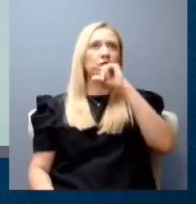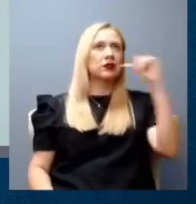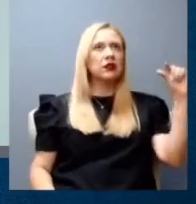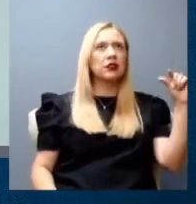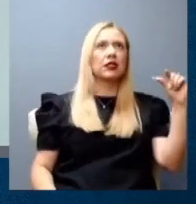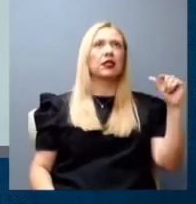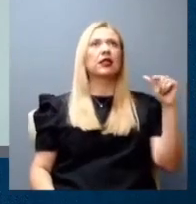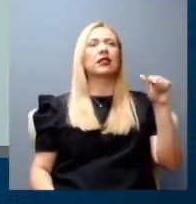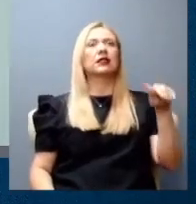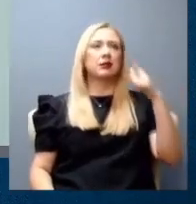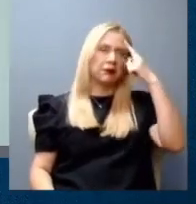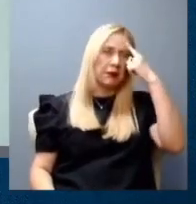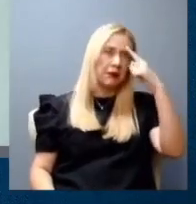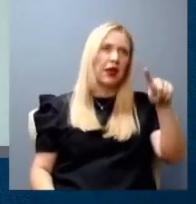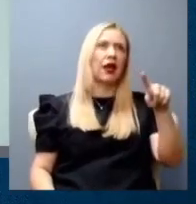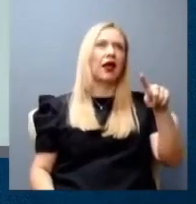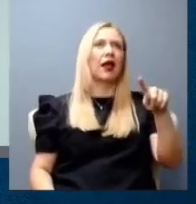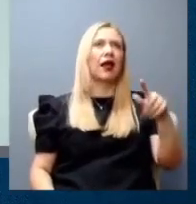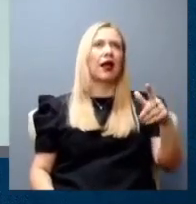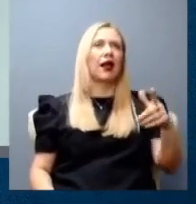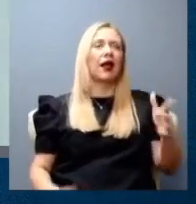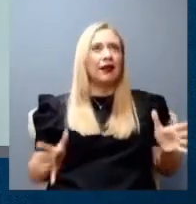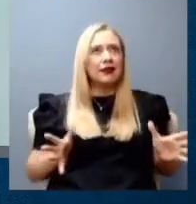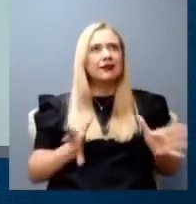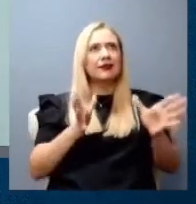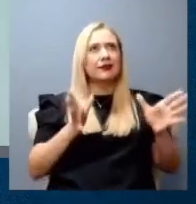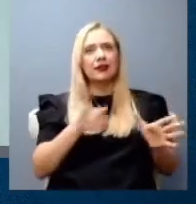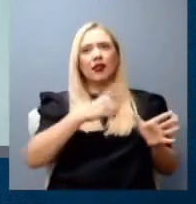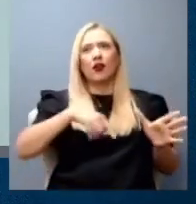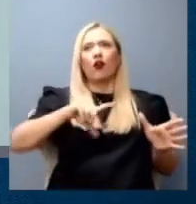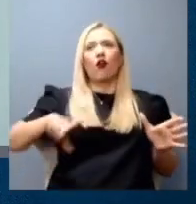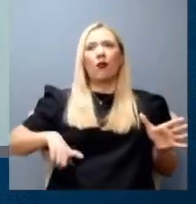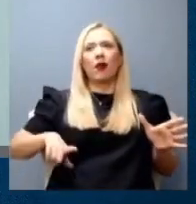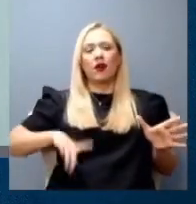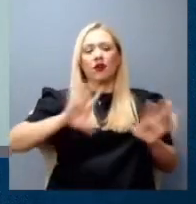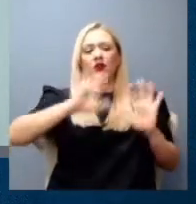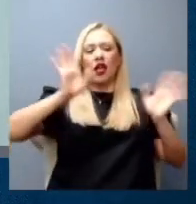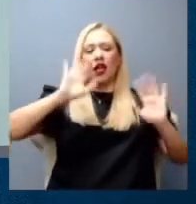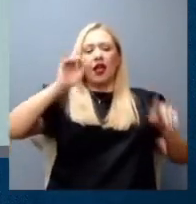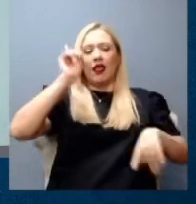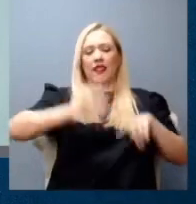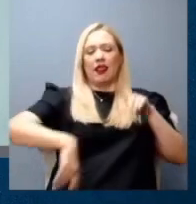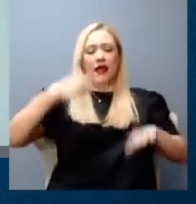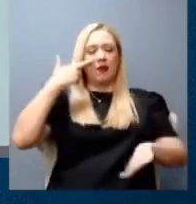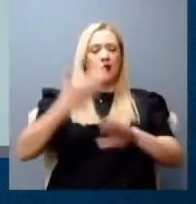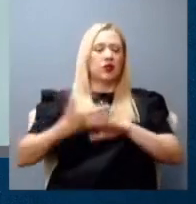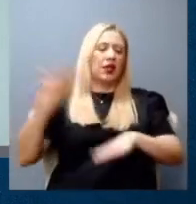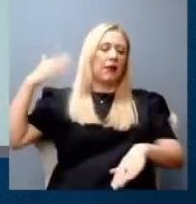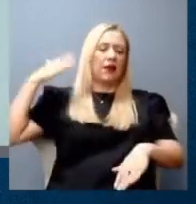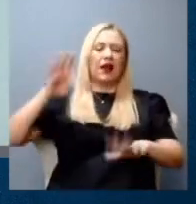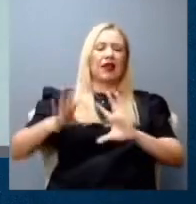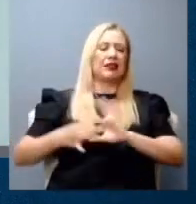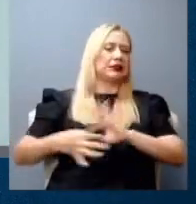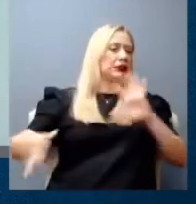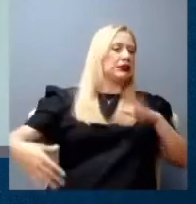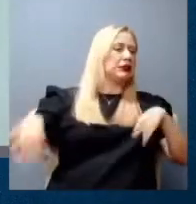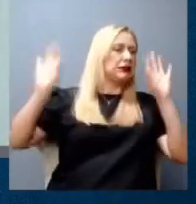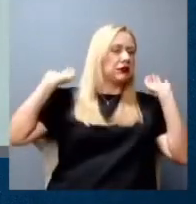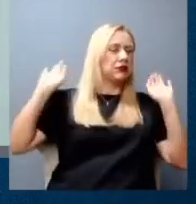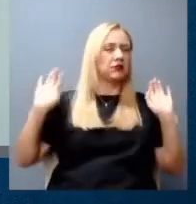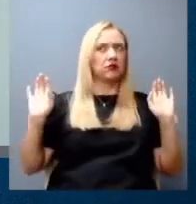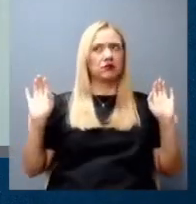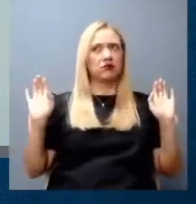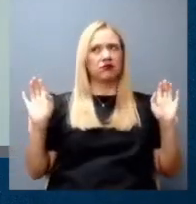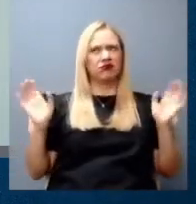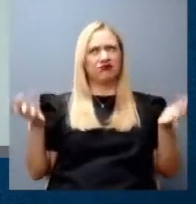de simulación de los estados para poderse desligar de sus responsabilidades pasadas, etc. Lo importante de este término y